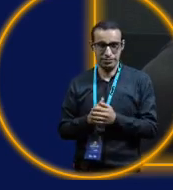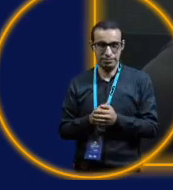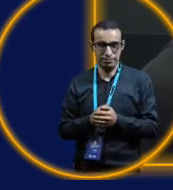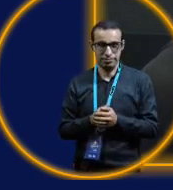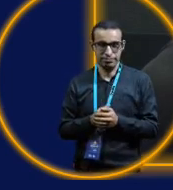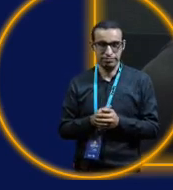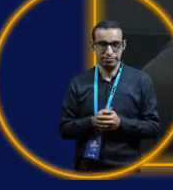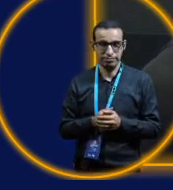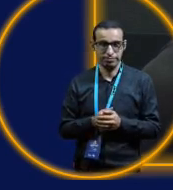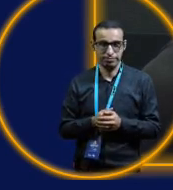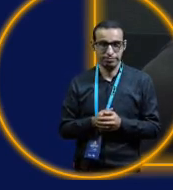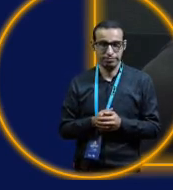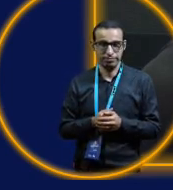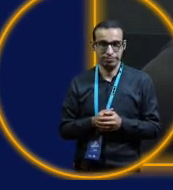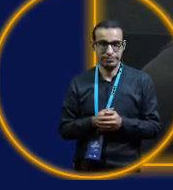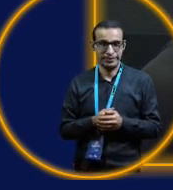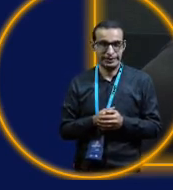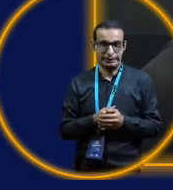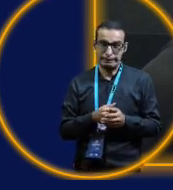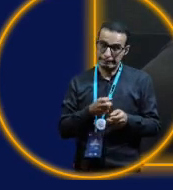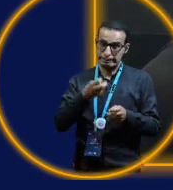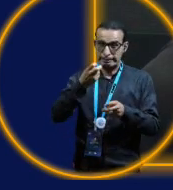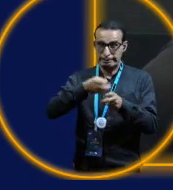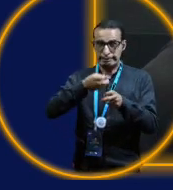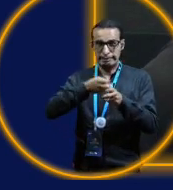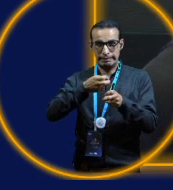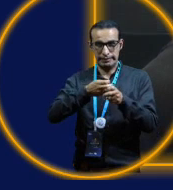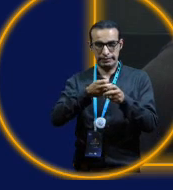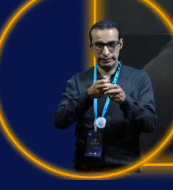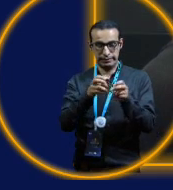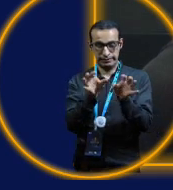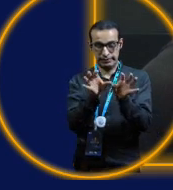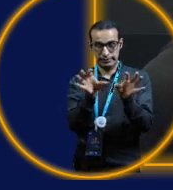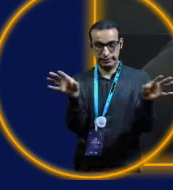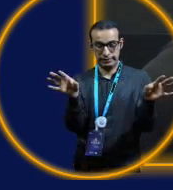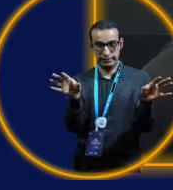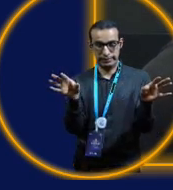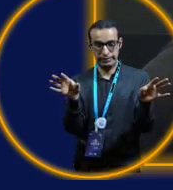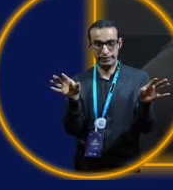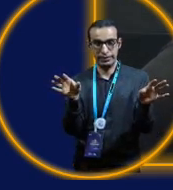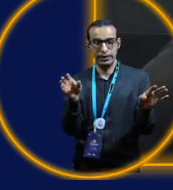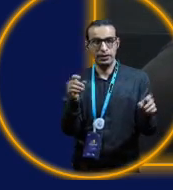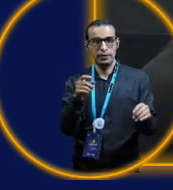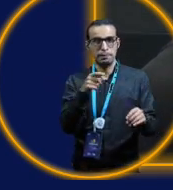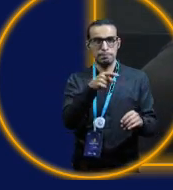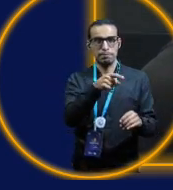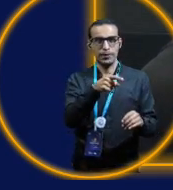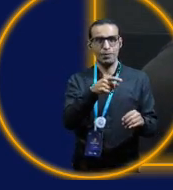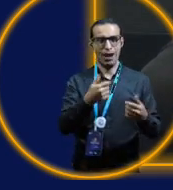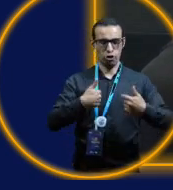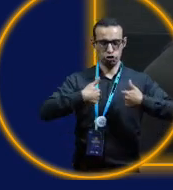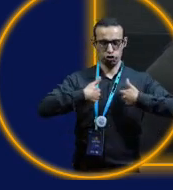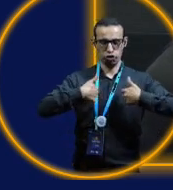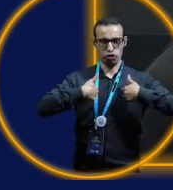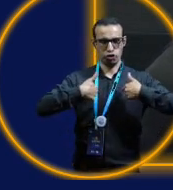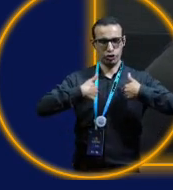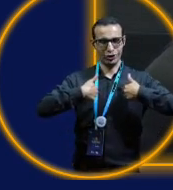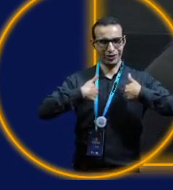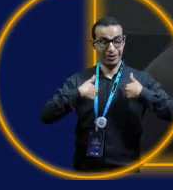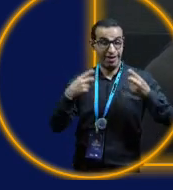porque es una difícil es algo difícil para m porque lo que estás diciendo rela con el